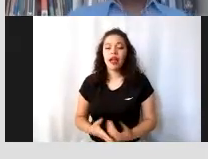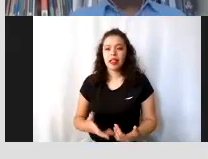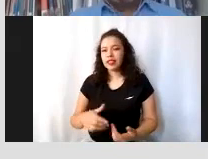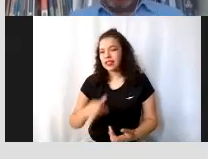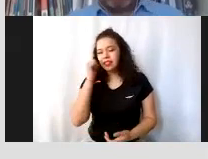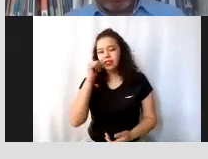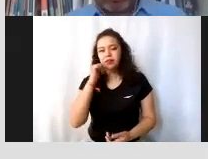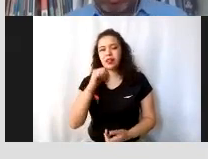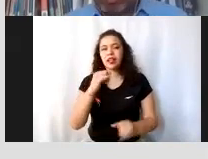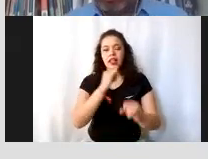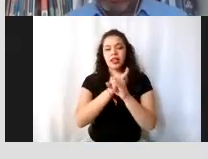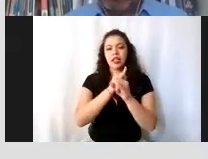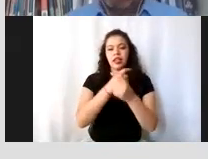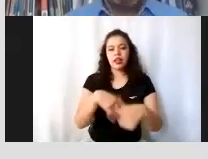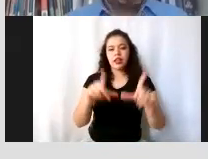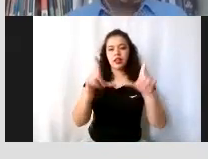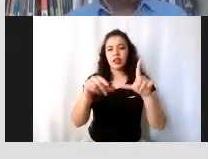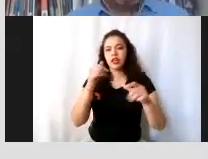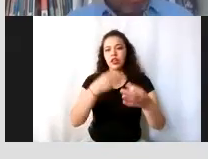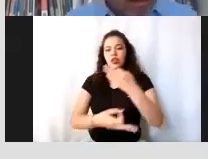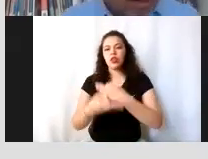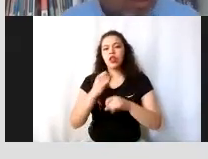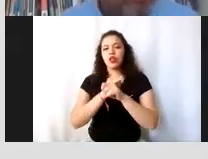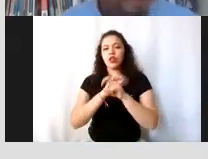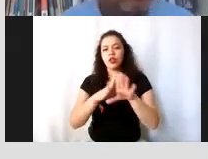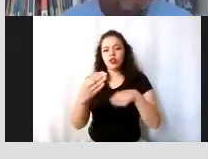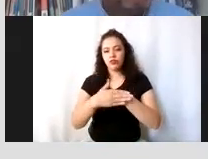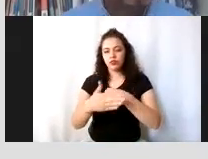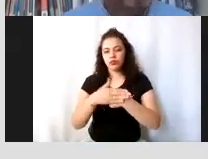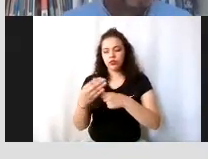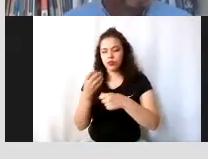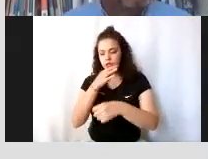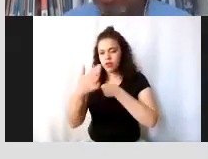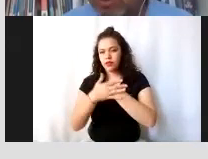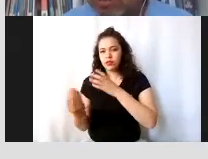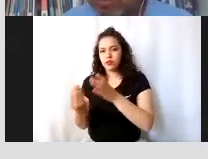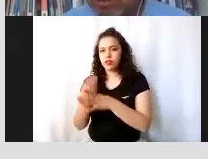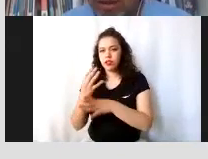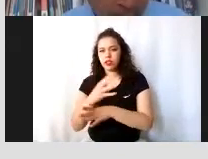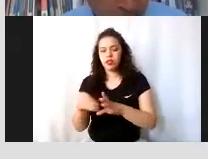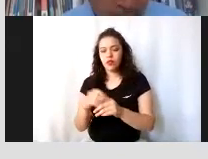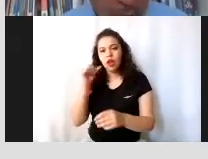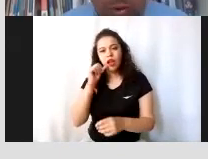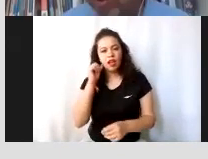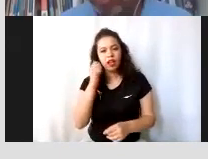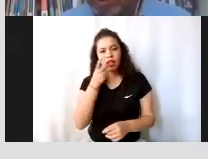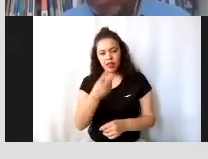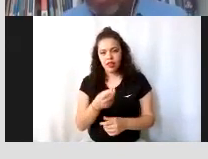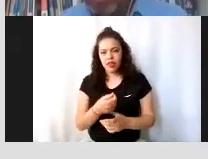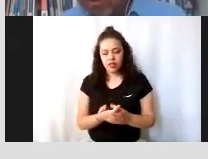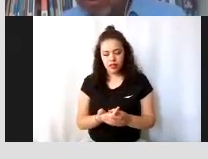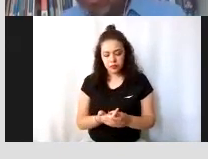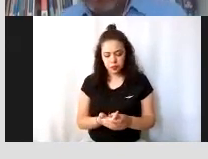donde ponemos a disposición de todos el aviso de privacidad integral. Acuérdense que ayer les comenté, espero que se los haya comentado, si no se los comento